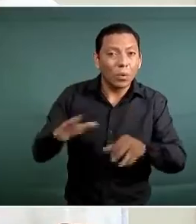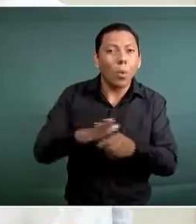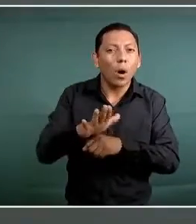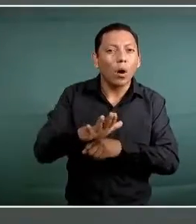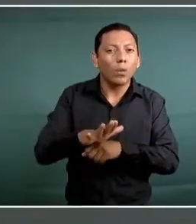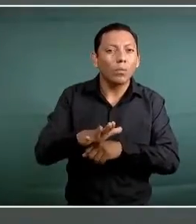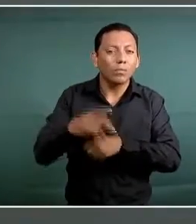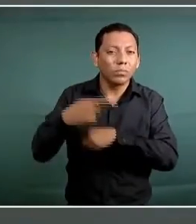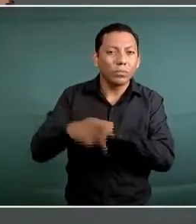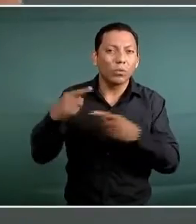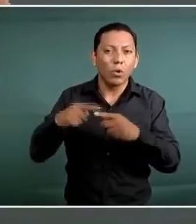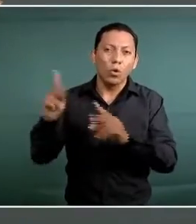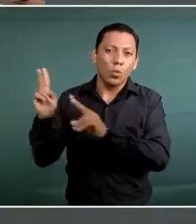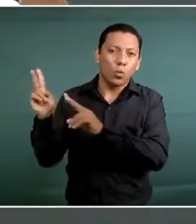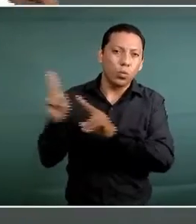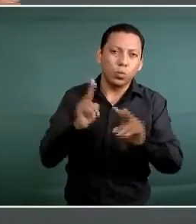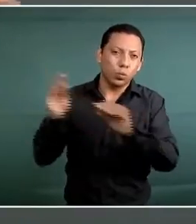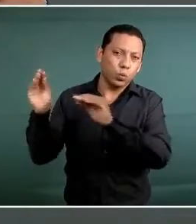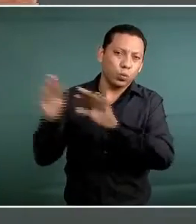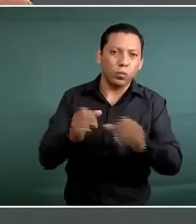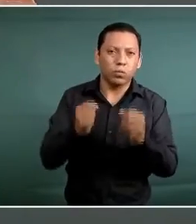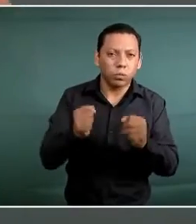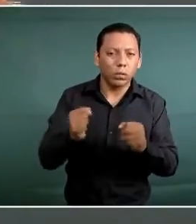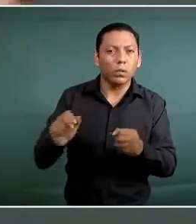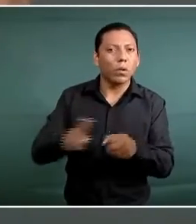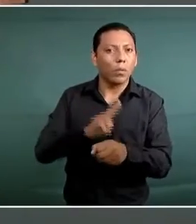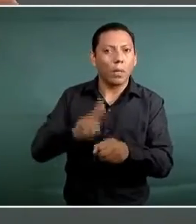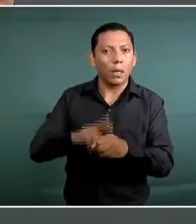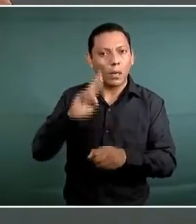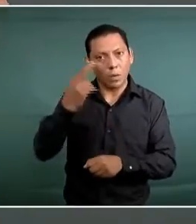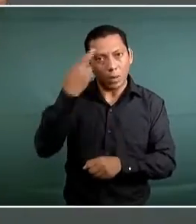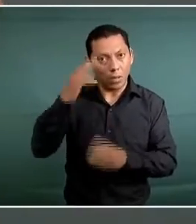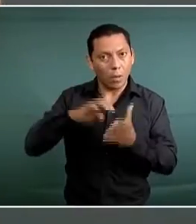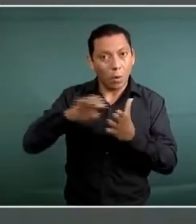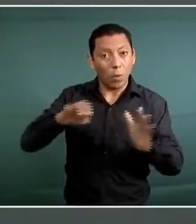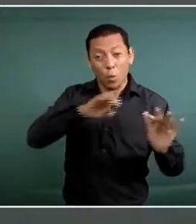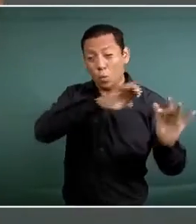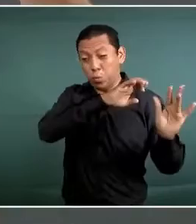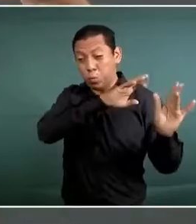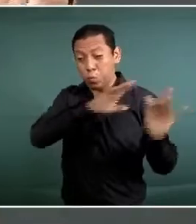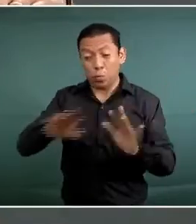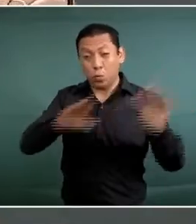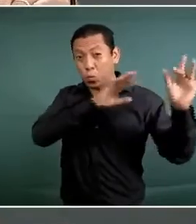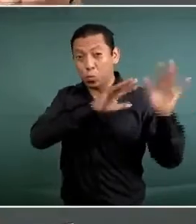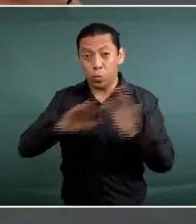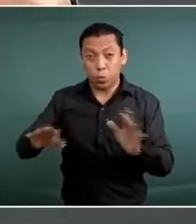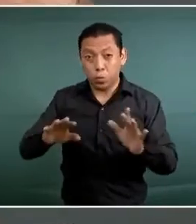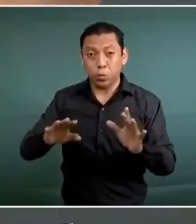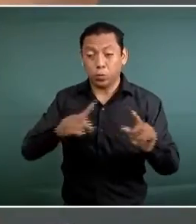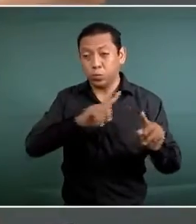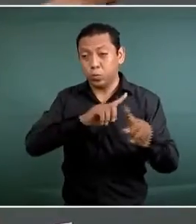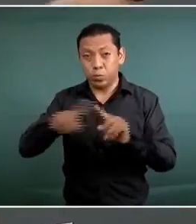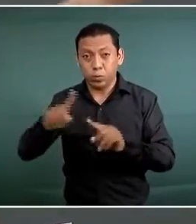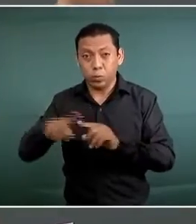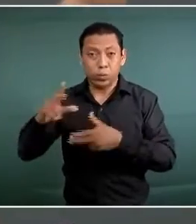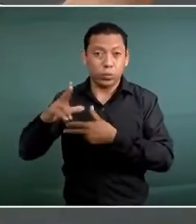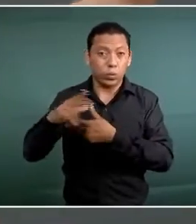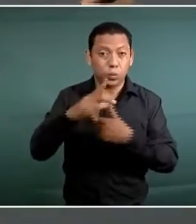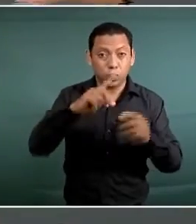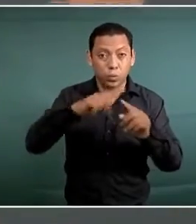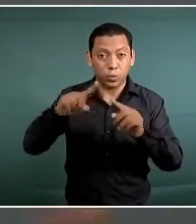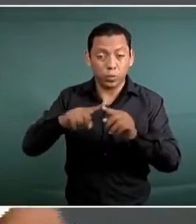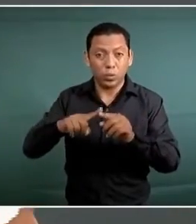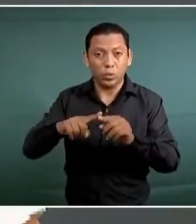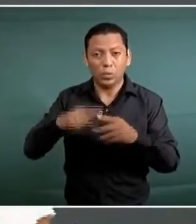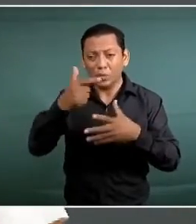este caso las rachas de viento no son tan intensas, recordemos que a los ciclones tropicales, depresiones tropicales, tormentas tropicales y huracanes, se les